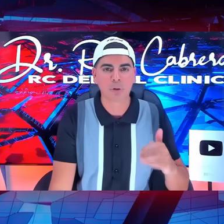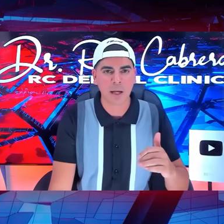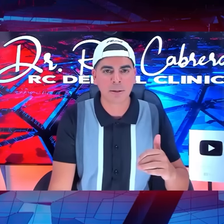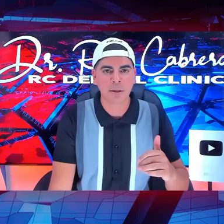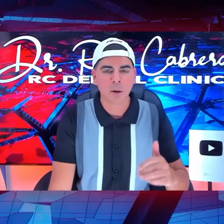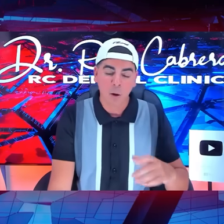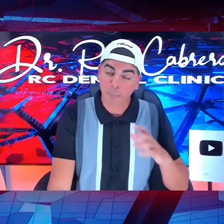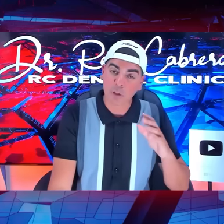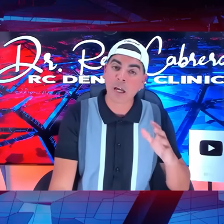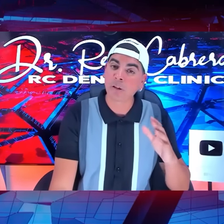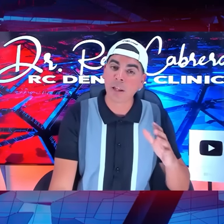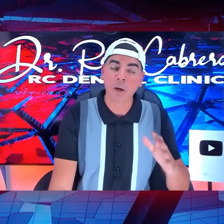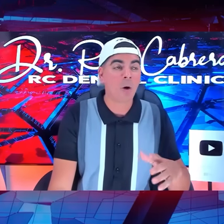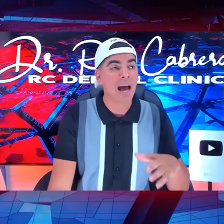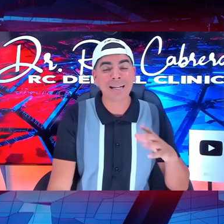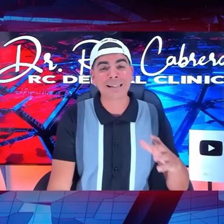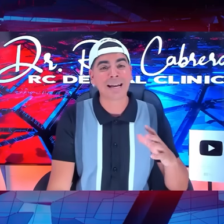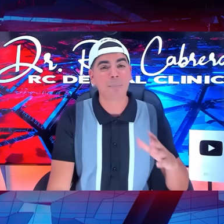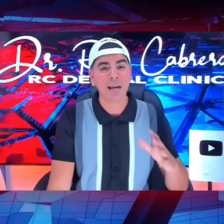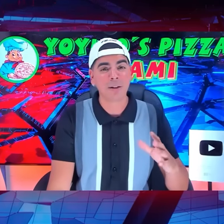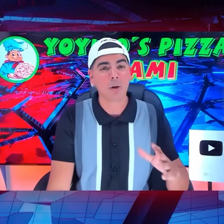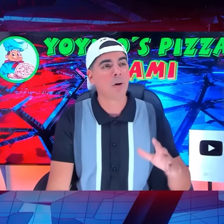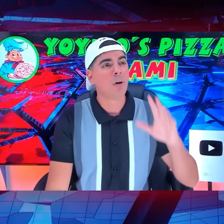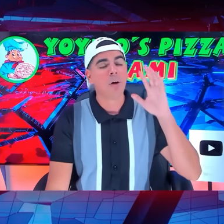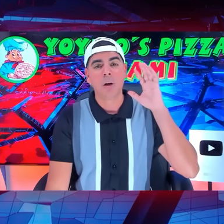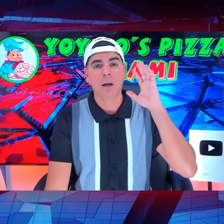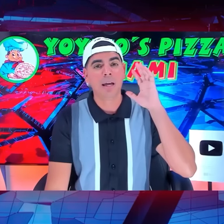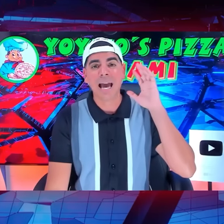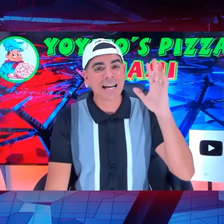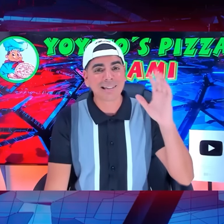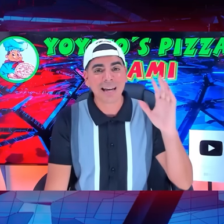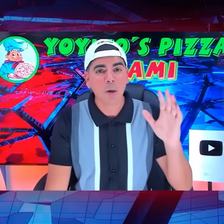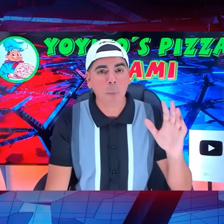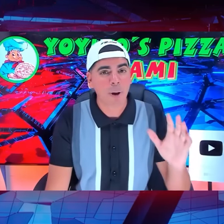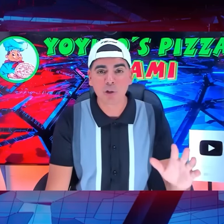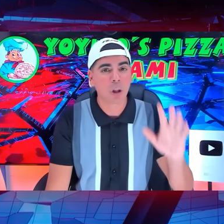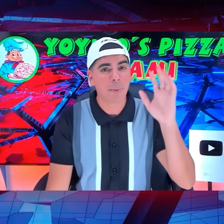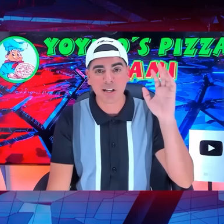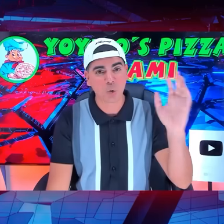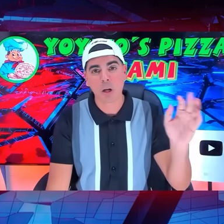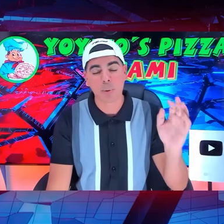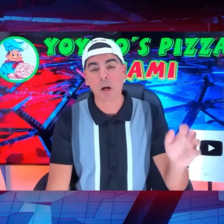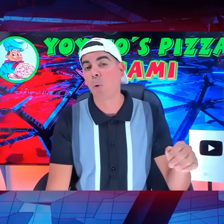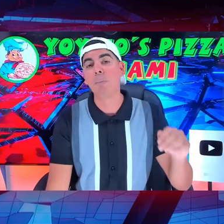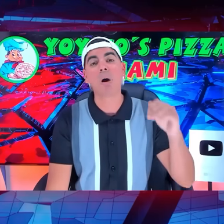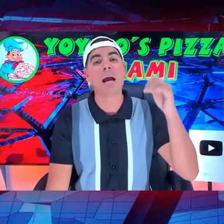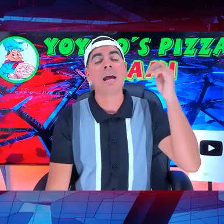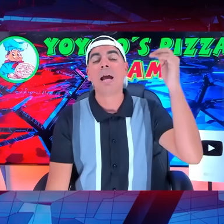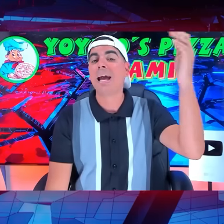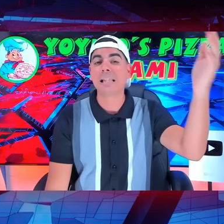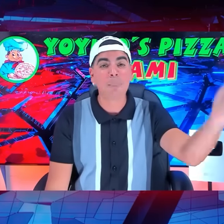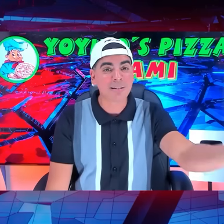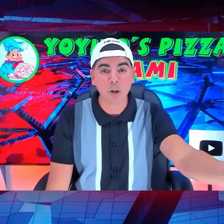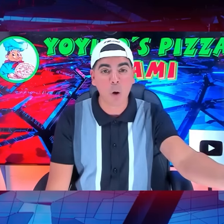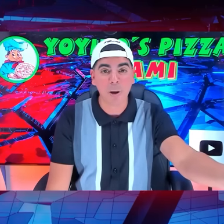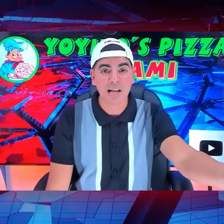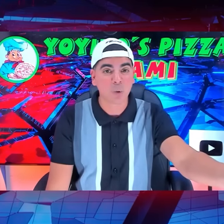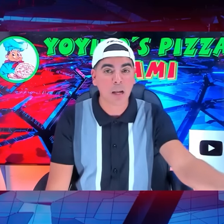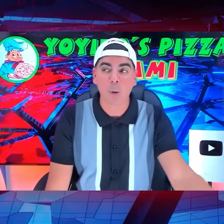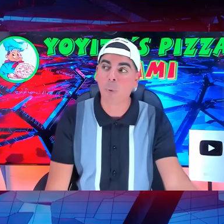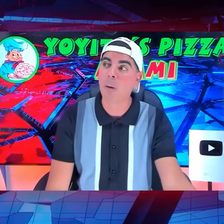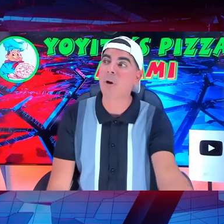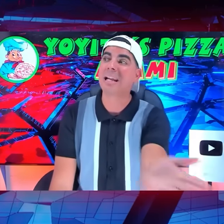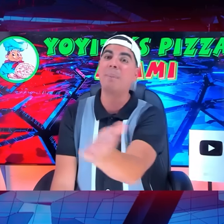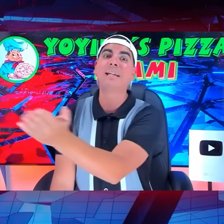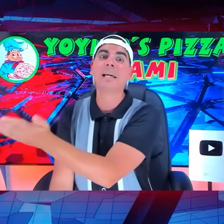muy importante. Por eso es que yo te digo, hay que estar viendo y hay que seguir los pasos de Venezuela, porque lo mismo que está pasando con